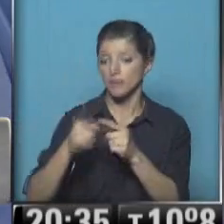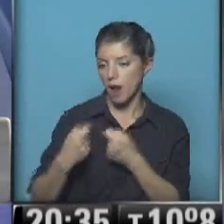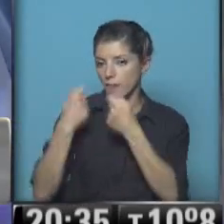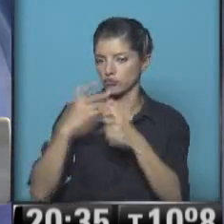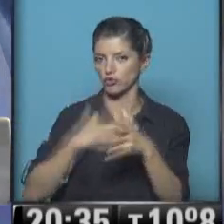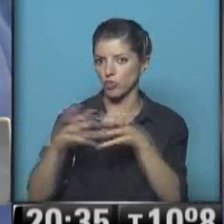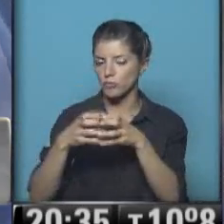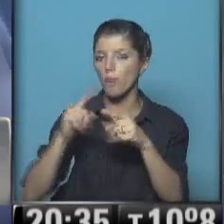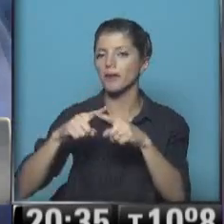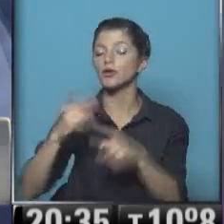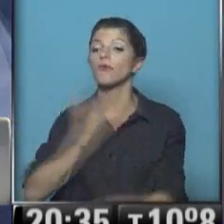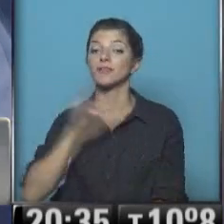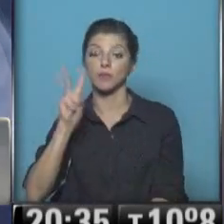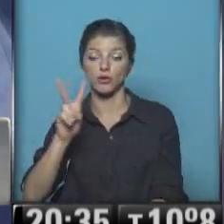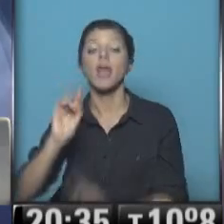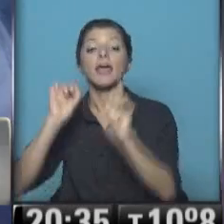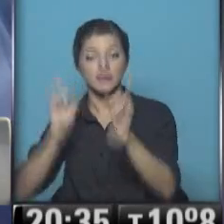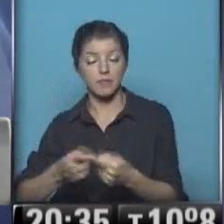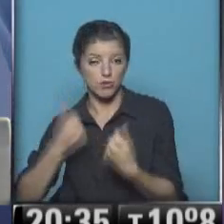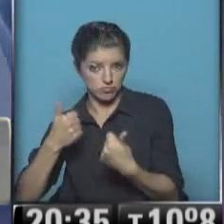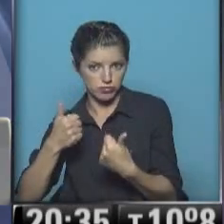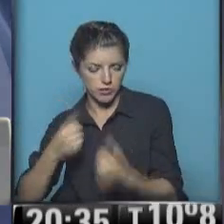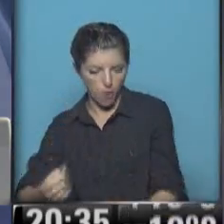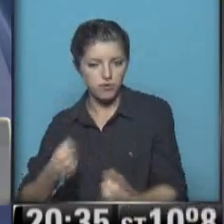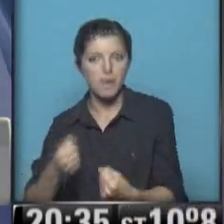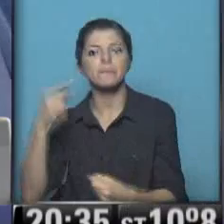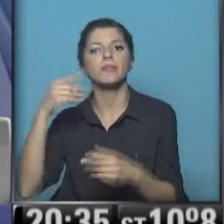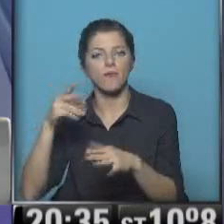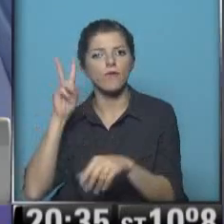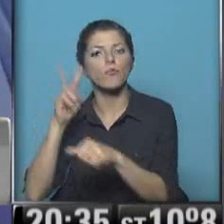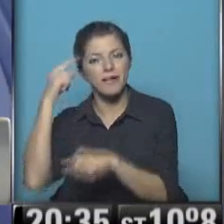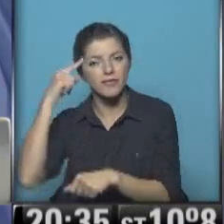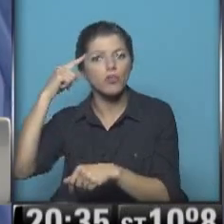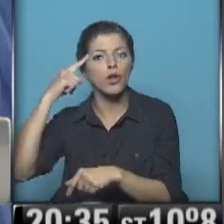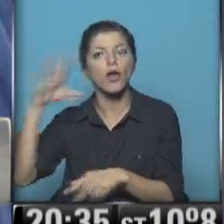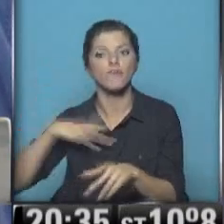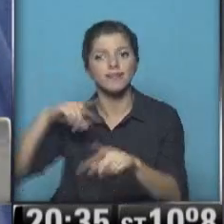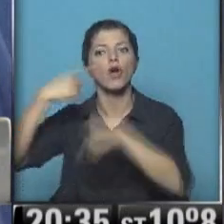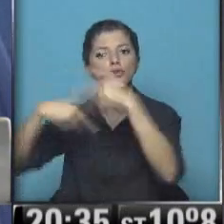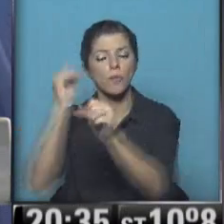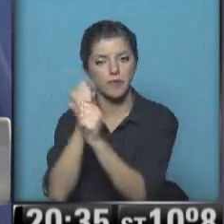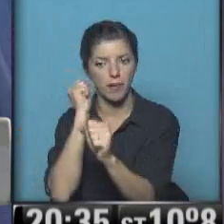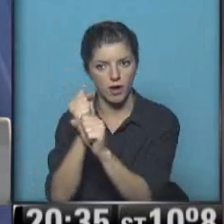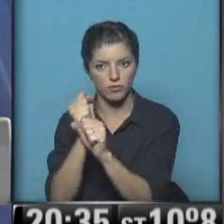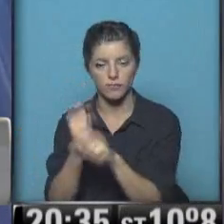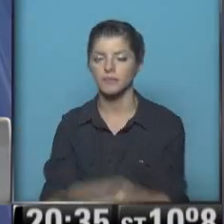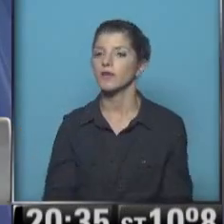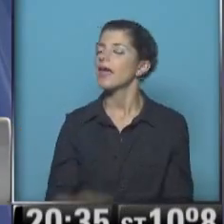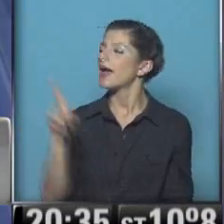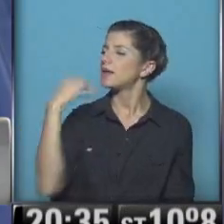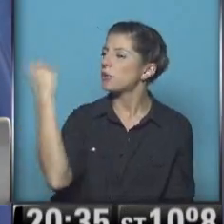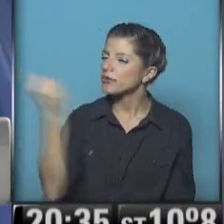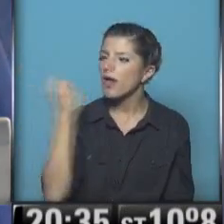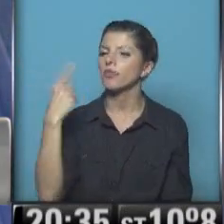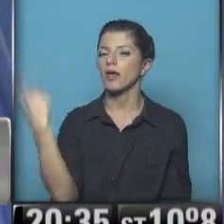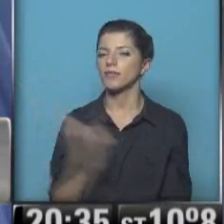nos sentimos muy cómodos definiendo estratégicamente lo que falta por hacer en este sentido. ¿Hacía falta este apoyo de dirigentes y de